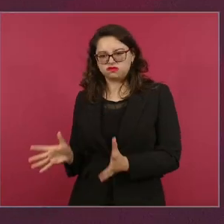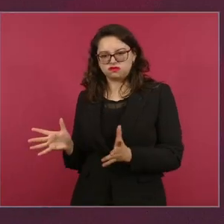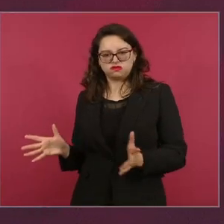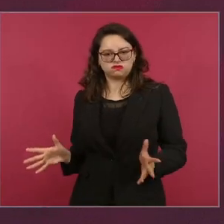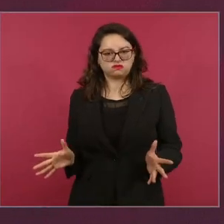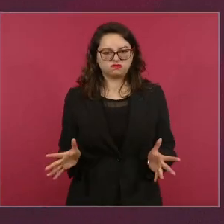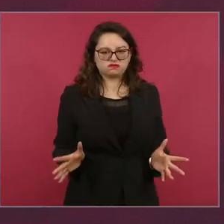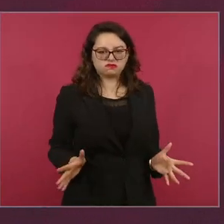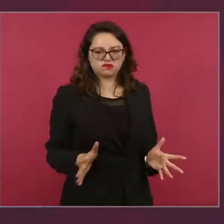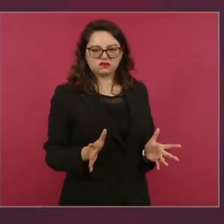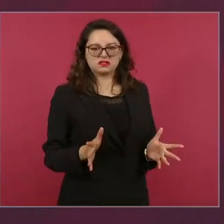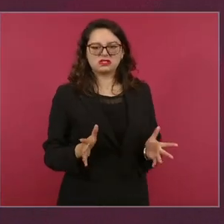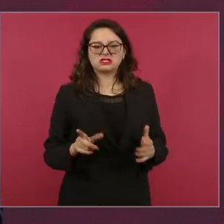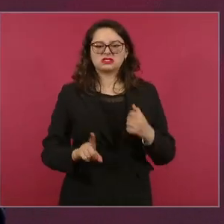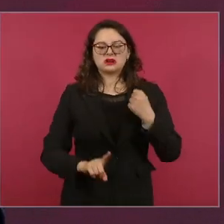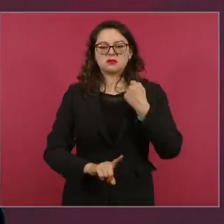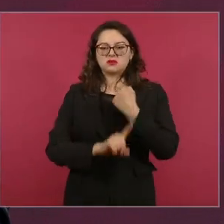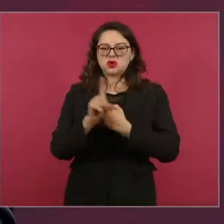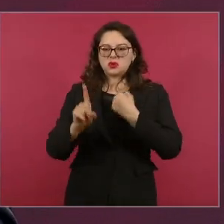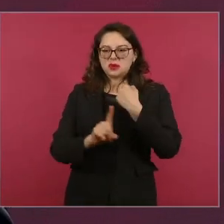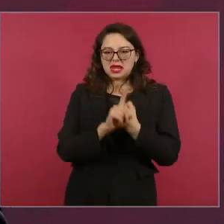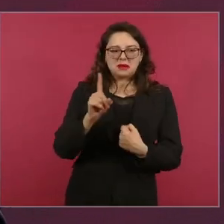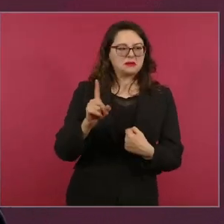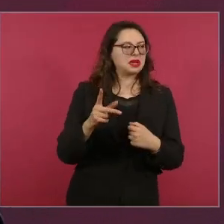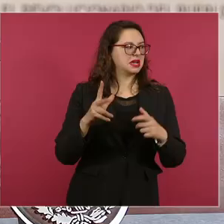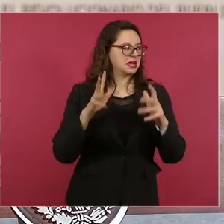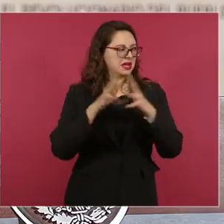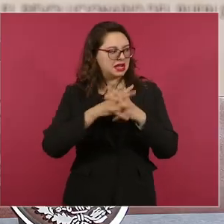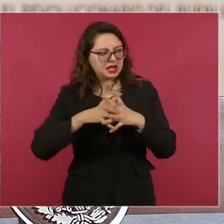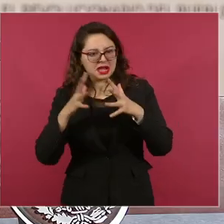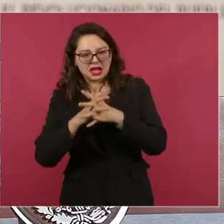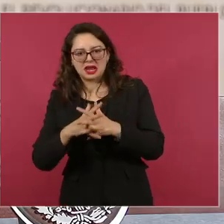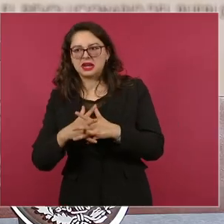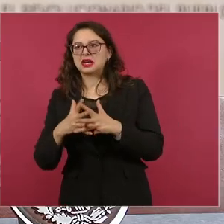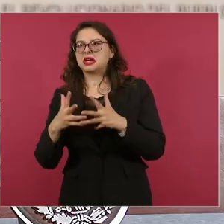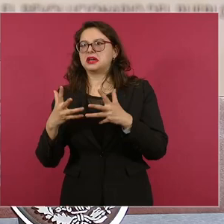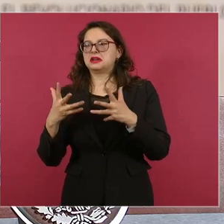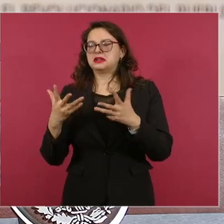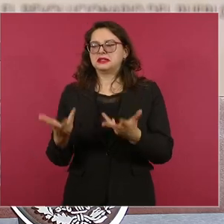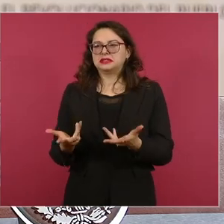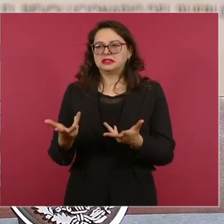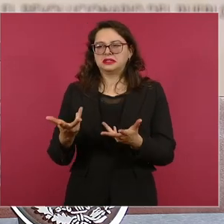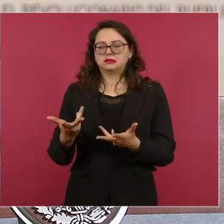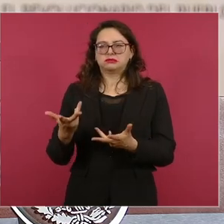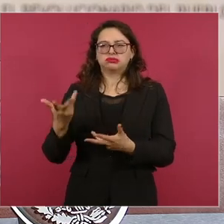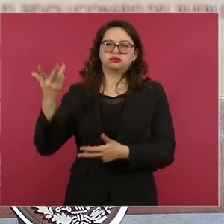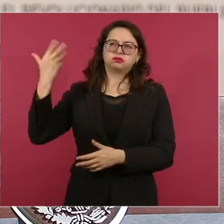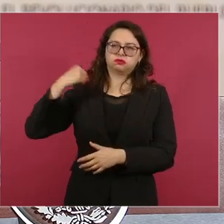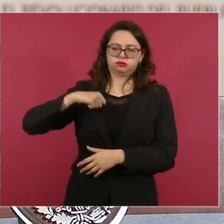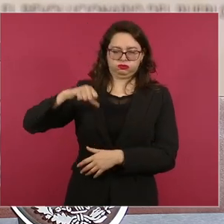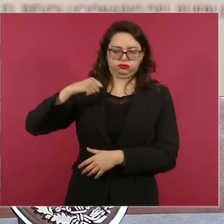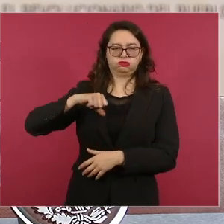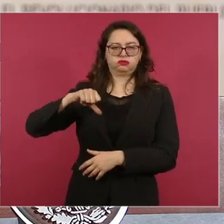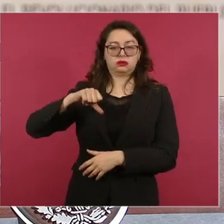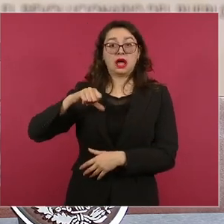a lo bélico, al armamentismo,